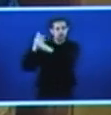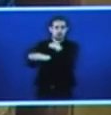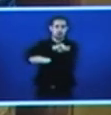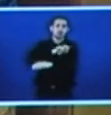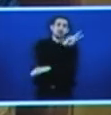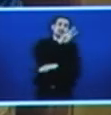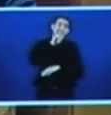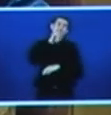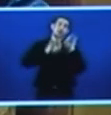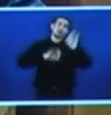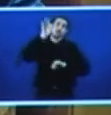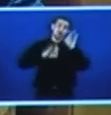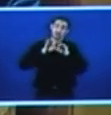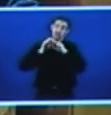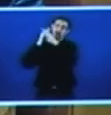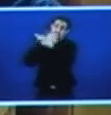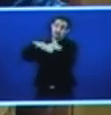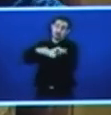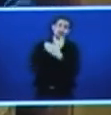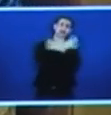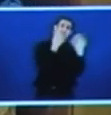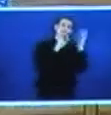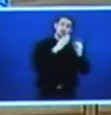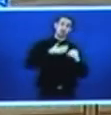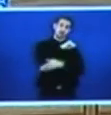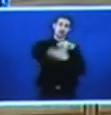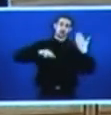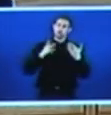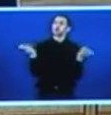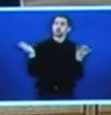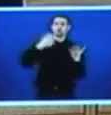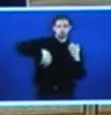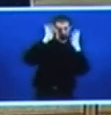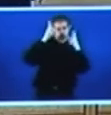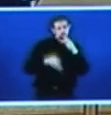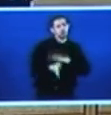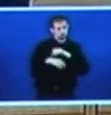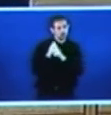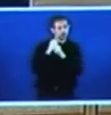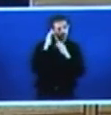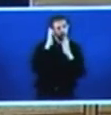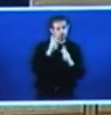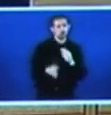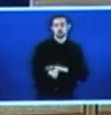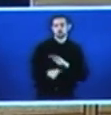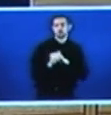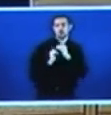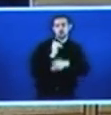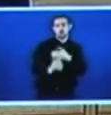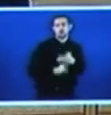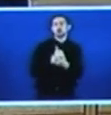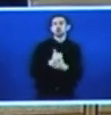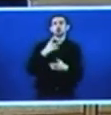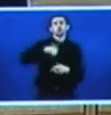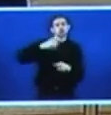e o 19% en Galicia. Pero vamos a seguir traballando. Por suposto, señoría, nos creemos no diálogo, no